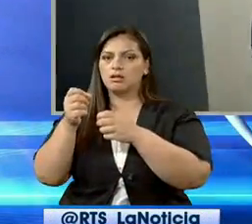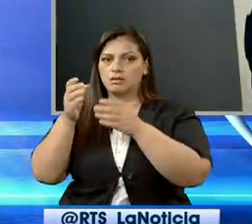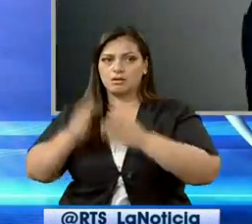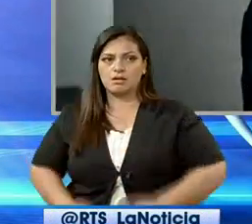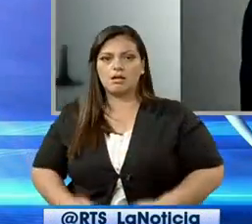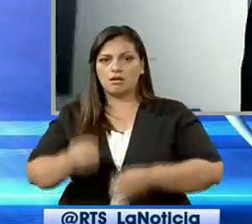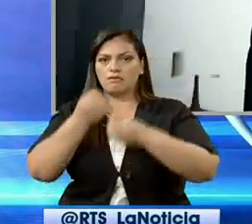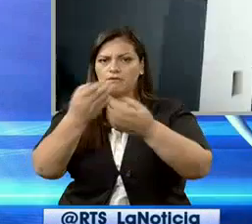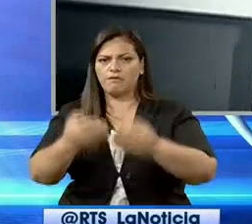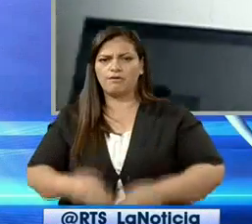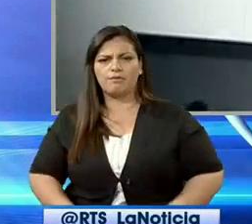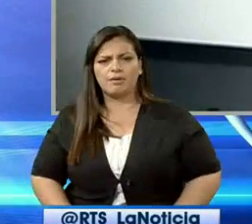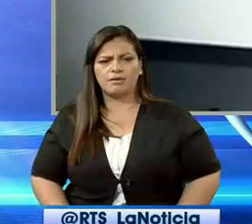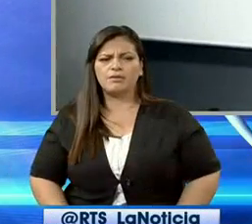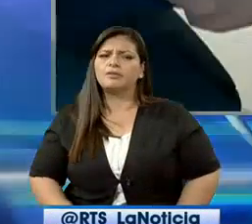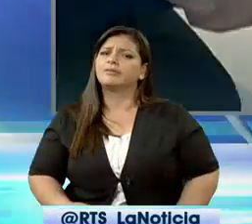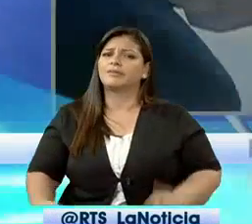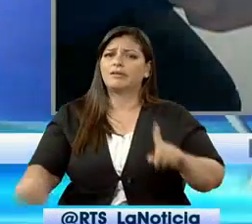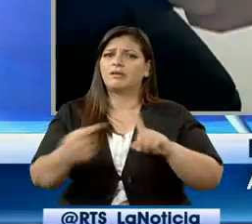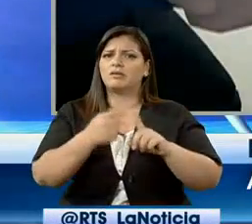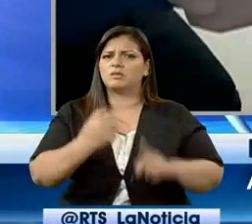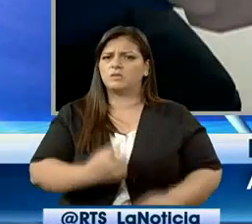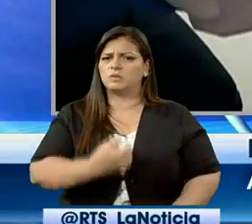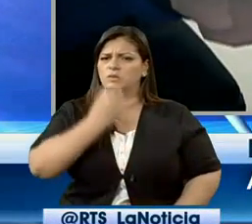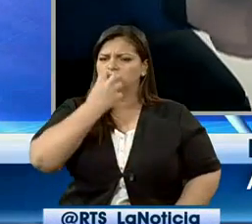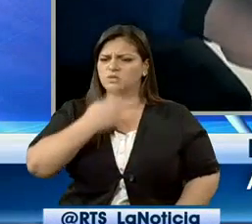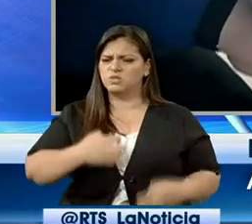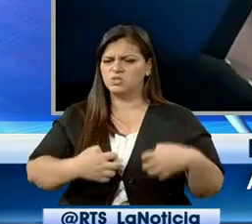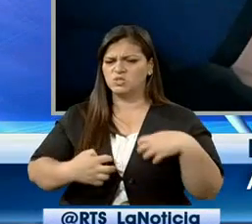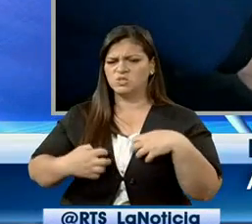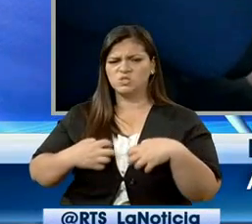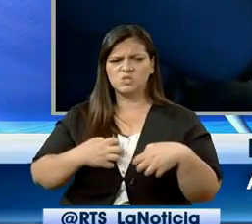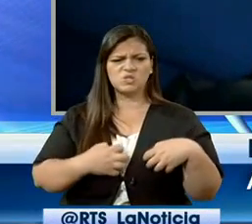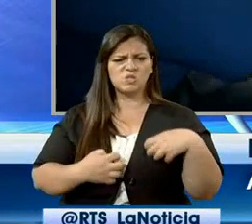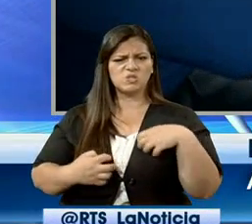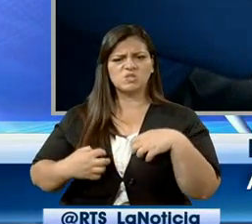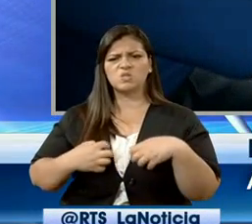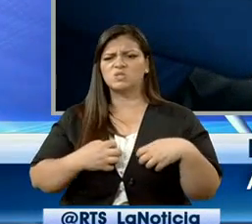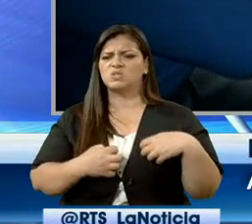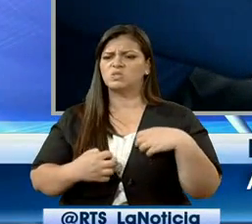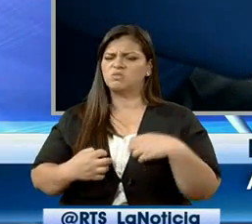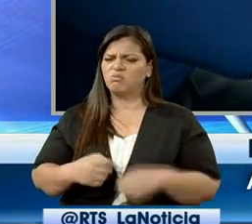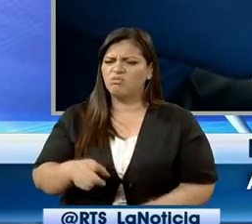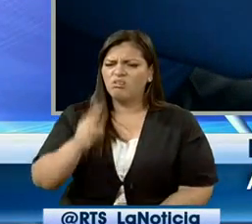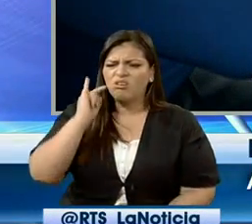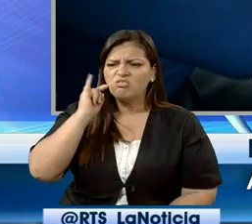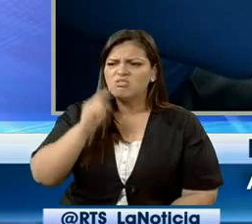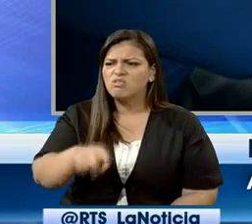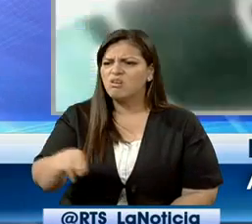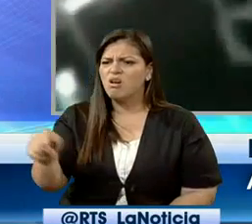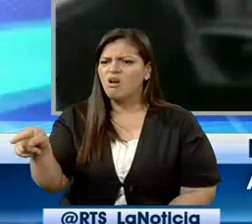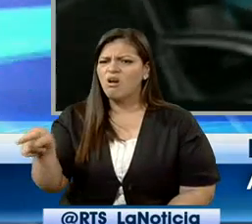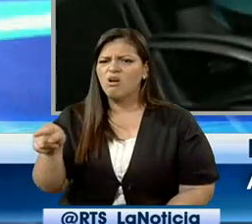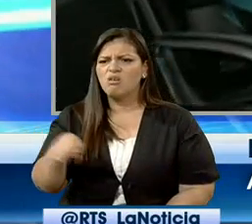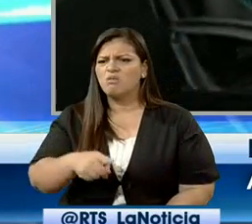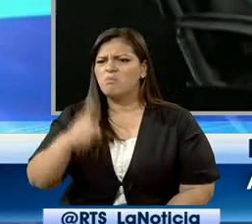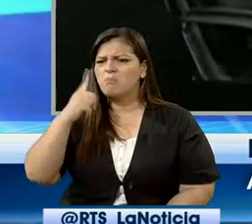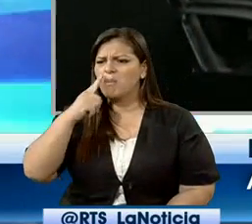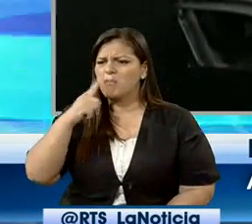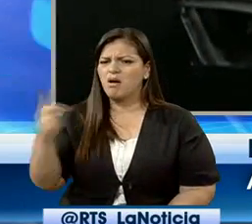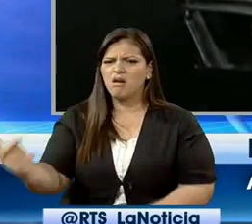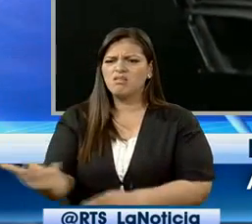por celos. Porque veía a la niña y veía al ex conviviente de la mujer. Y una enfermedad, y esa